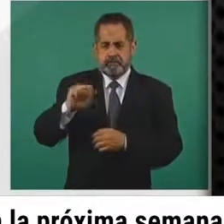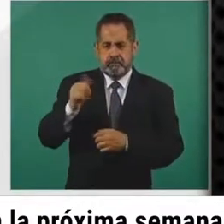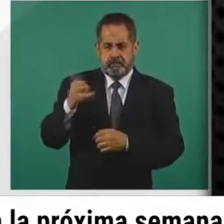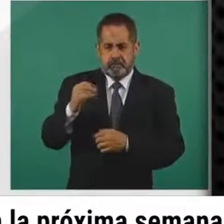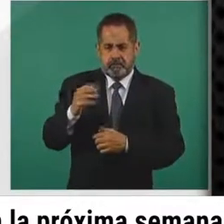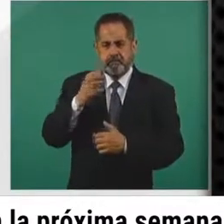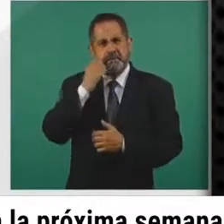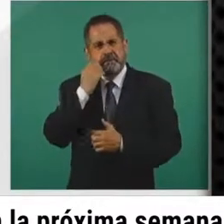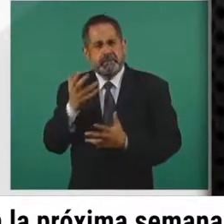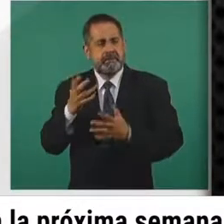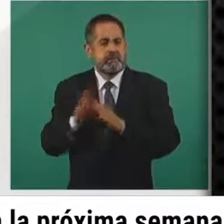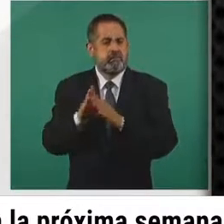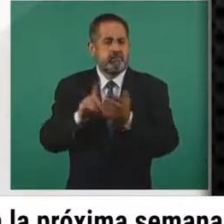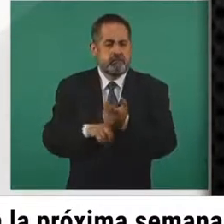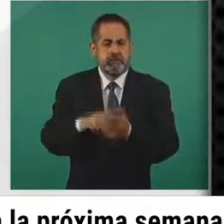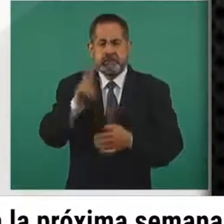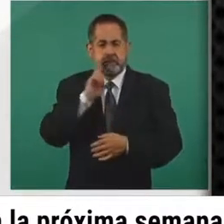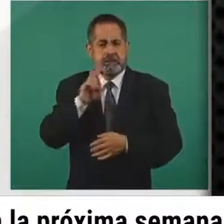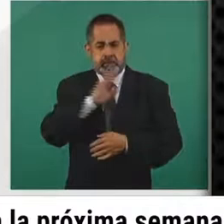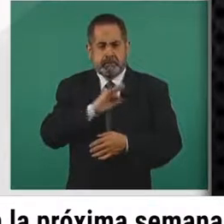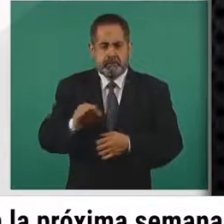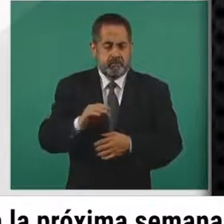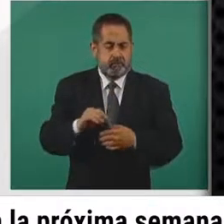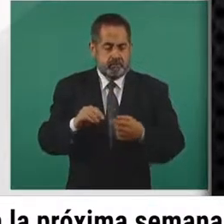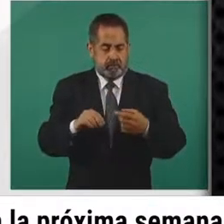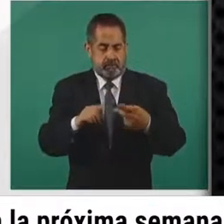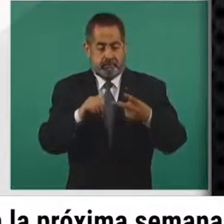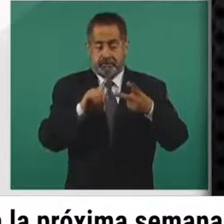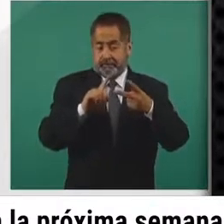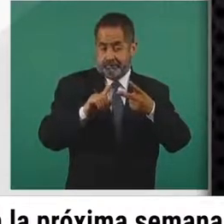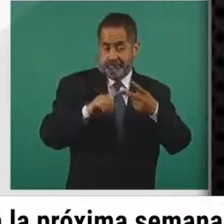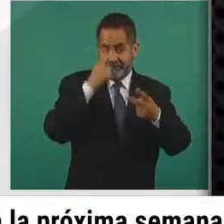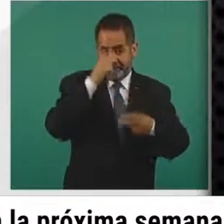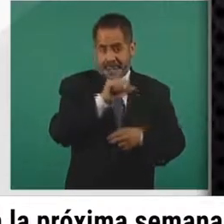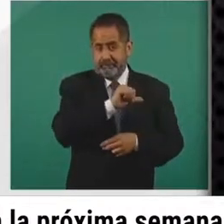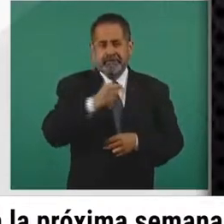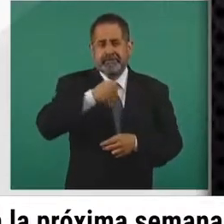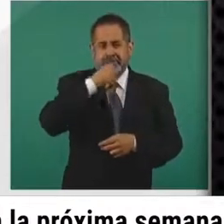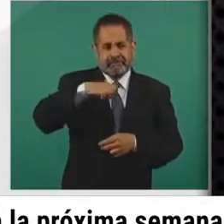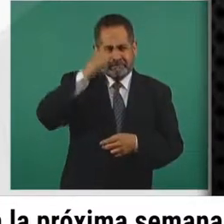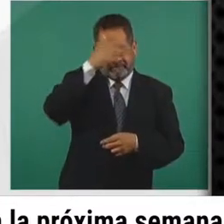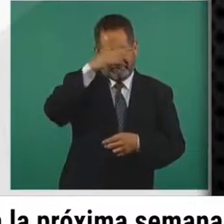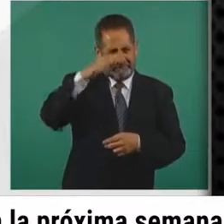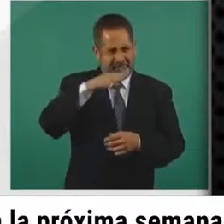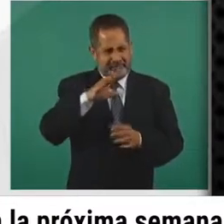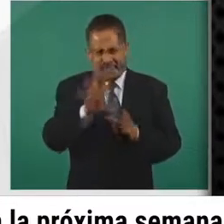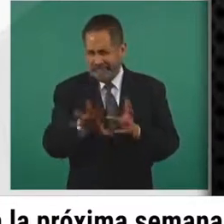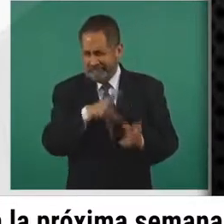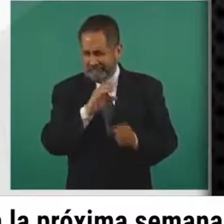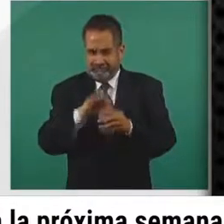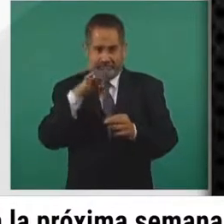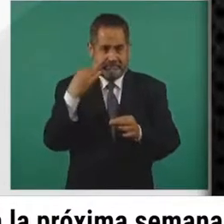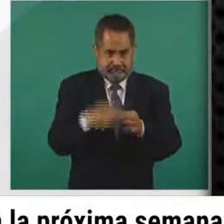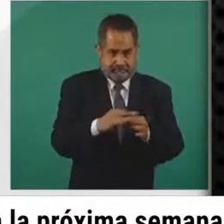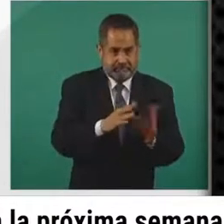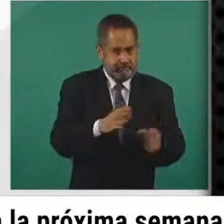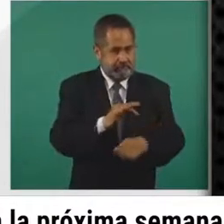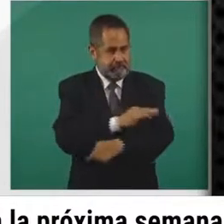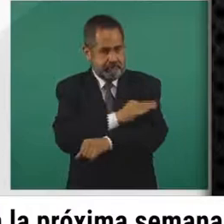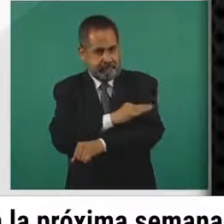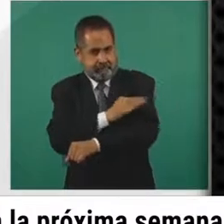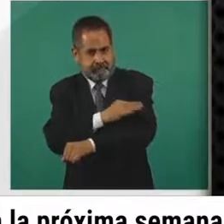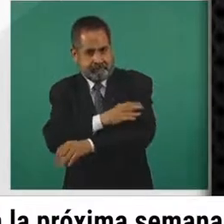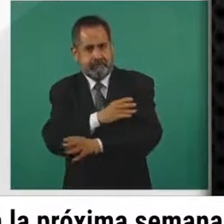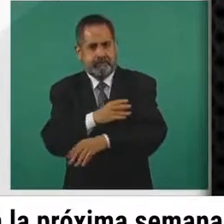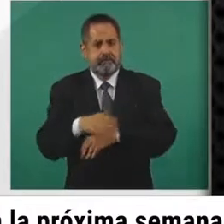¿Ya tienes registro para la vacunación de 40 a 49 años? Inicia la próxima semana. Ruy López Ridaura, director general